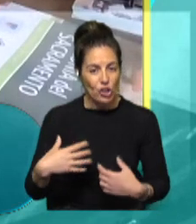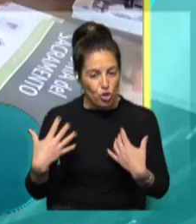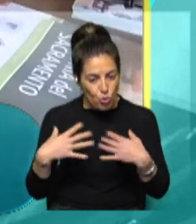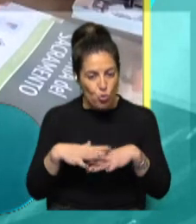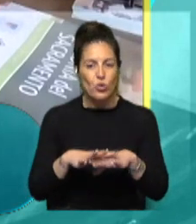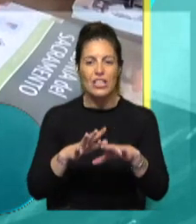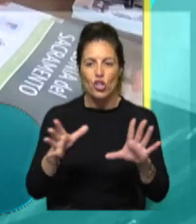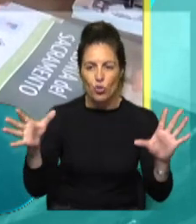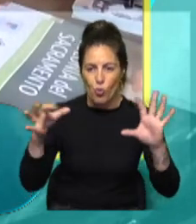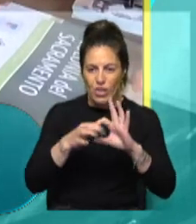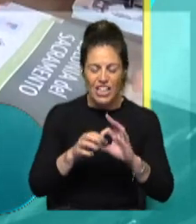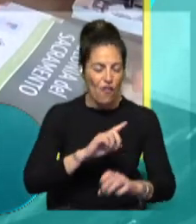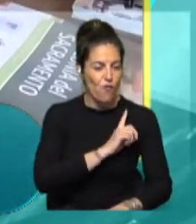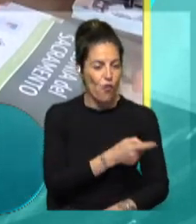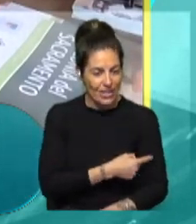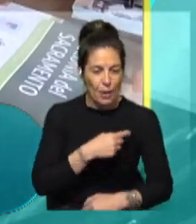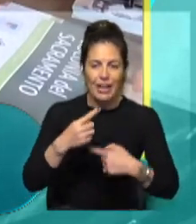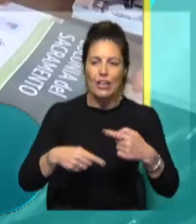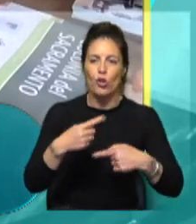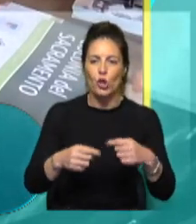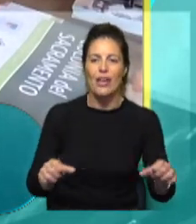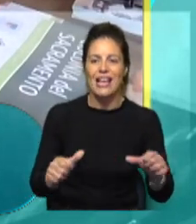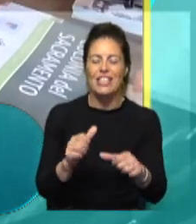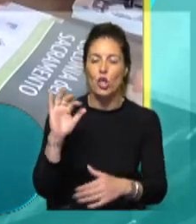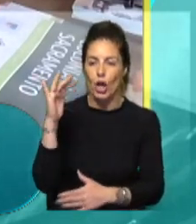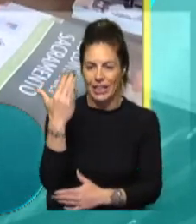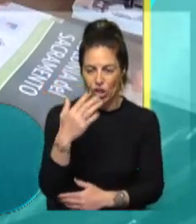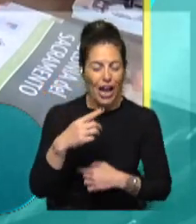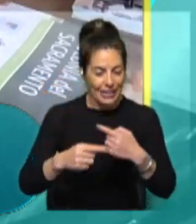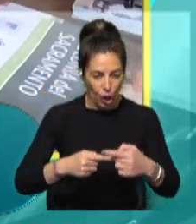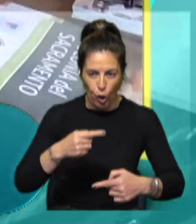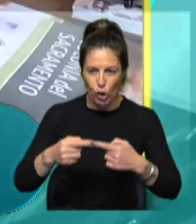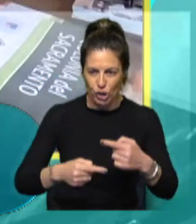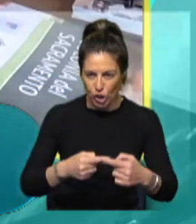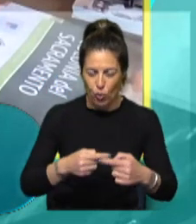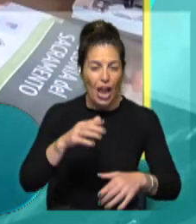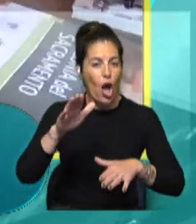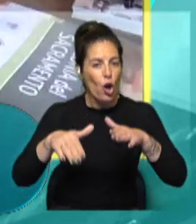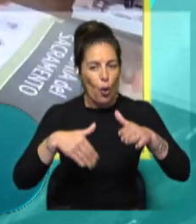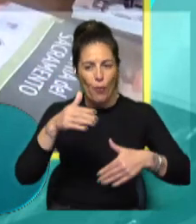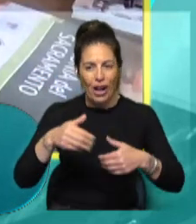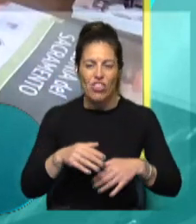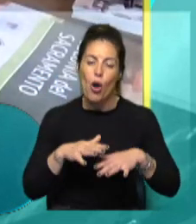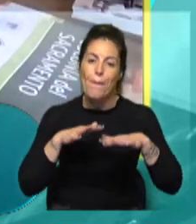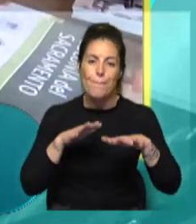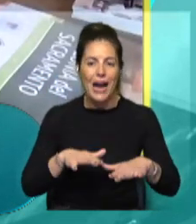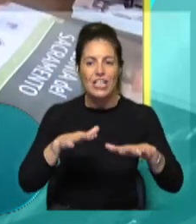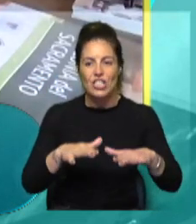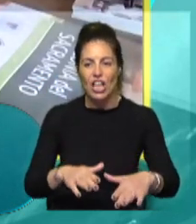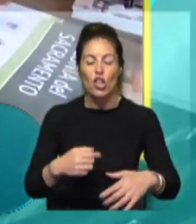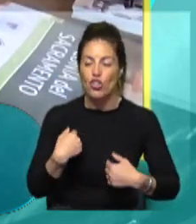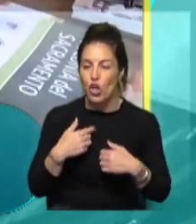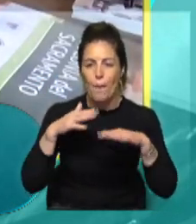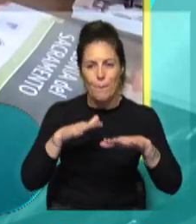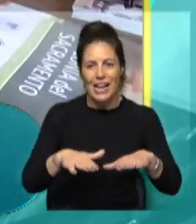y que estas cosas sigan sucediendo en el interior del país. Bueno, hay que seguir convocando y marchando, pero bueno, nosotros marchamos